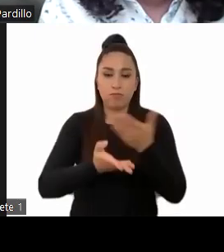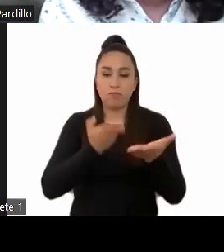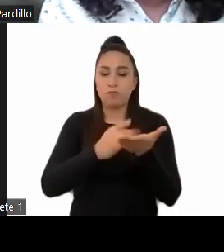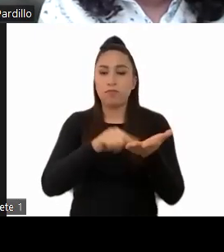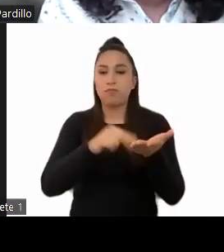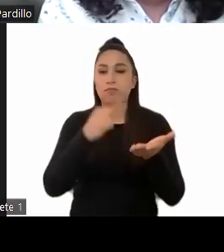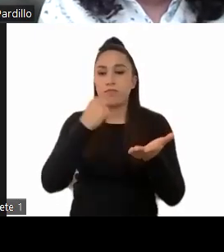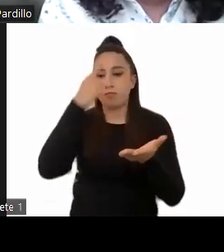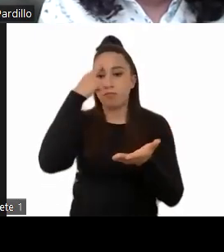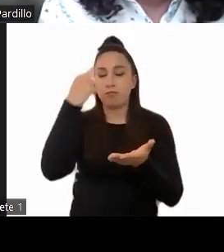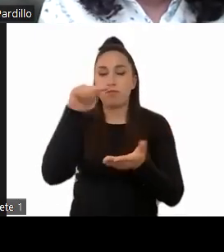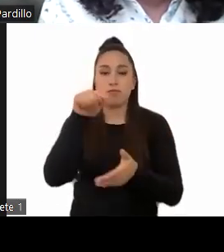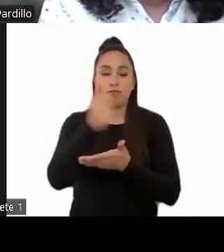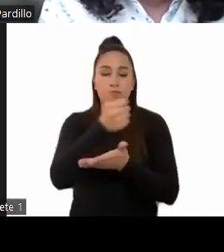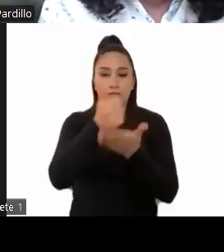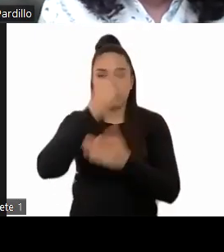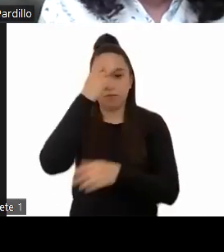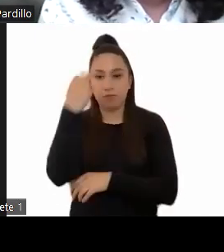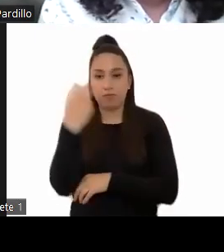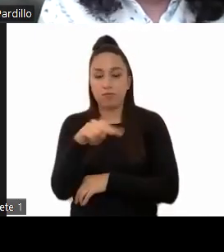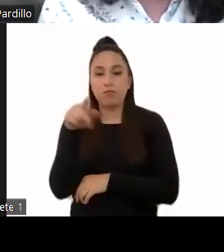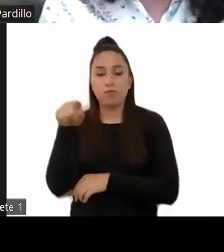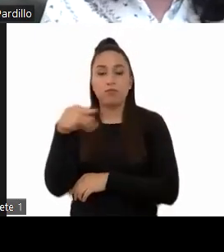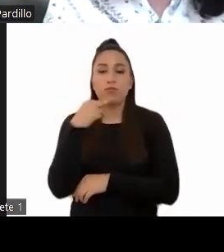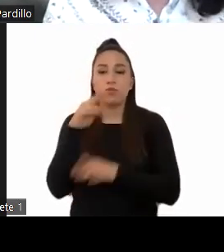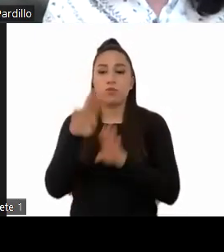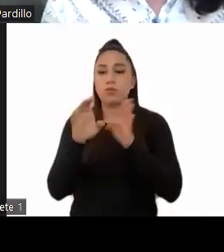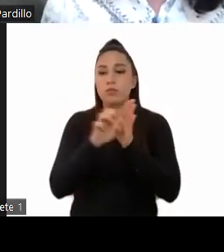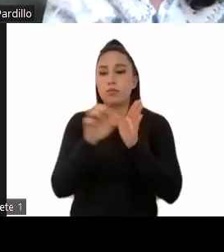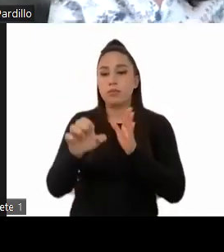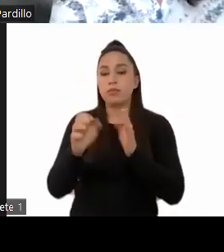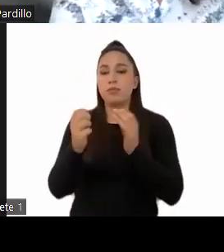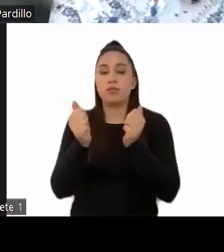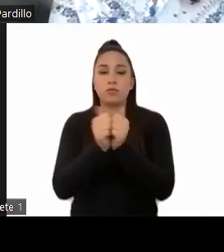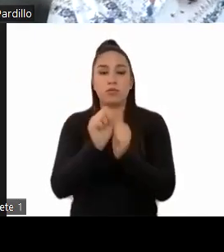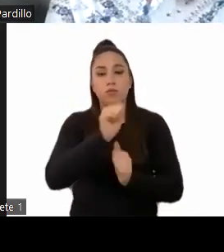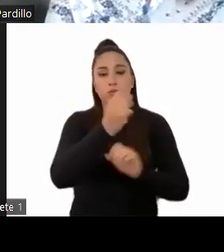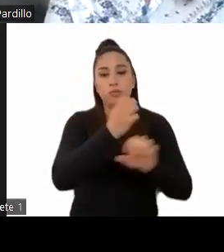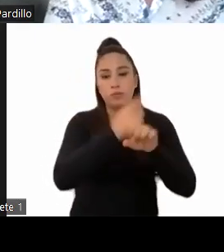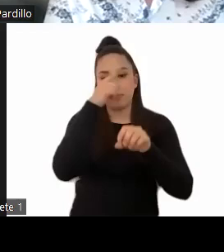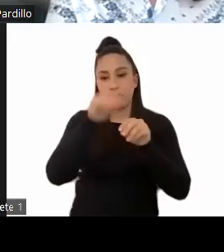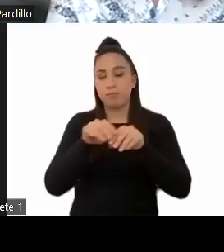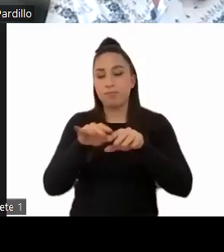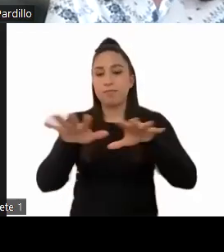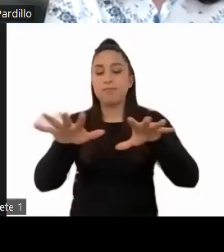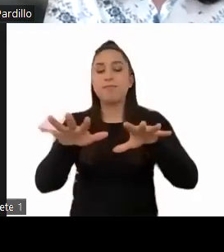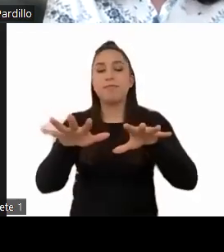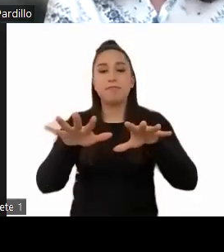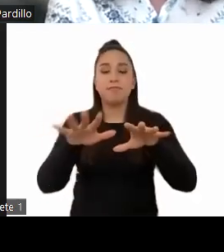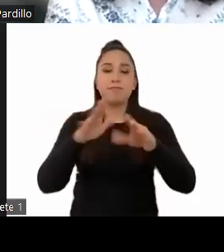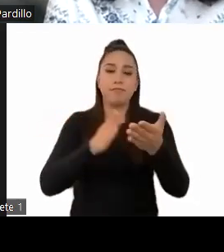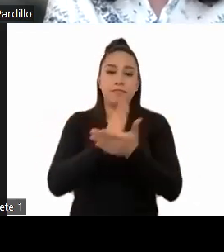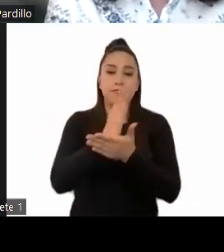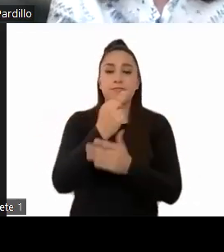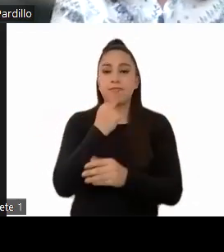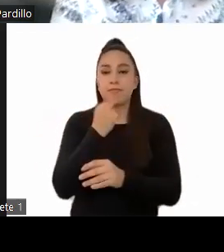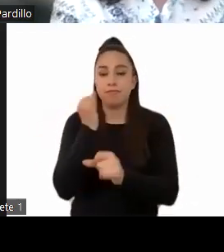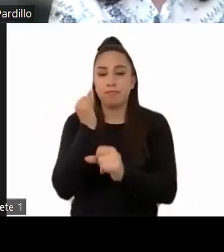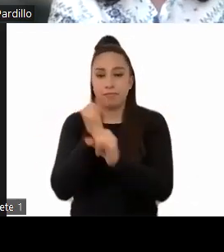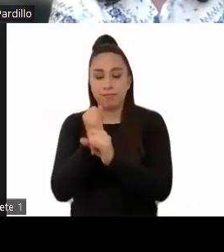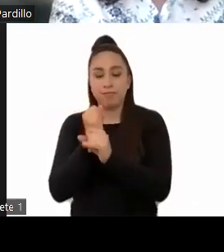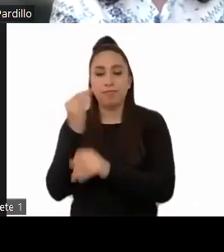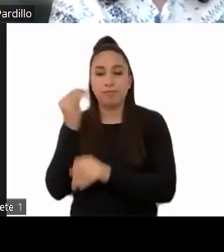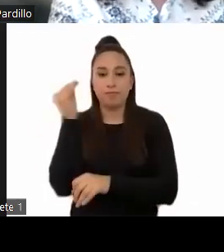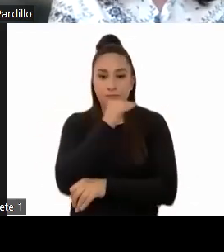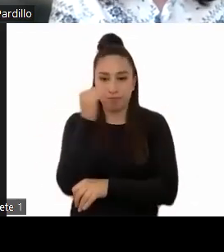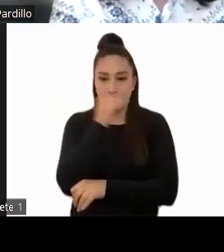de México siga siendo un referente a nivel nacional e internacional, garantizando el acceso al servicio de Internet de